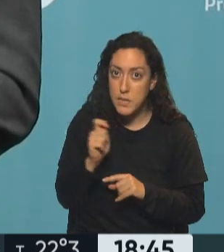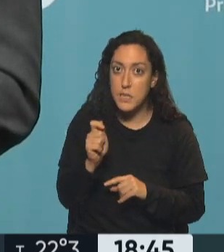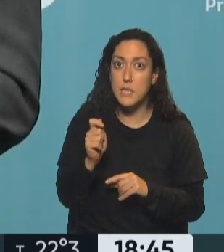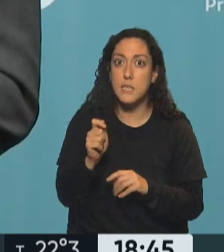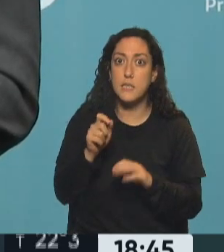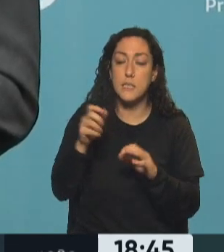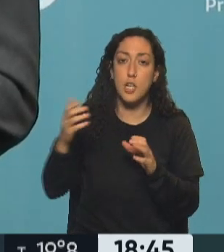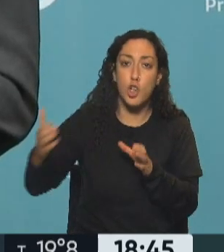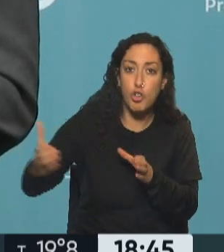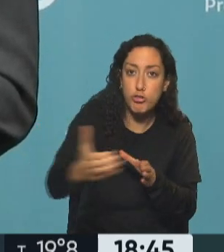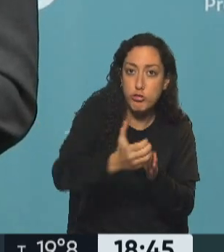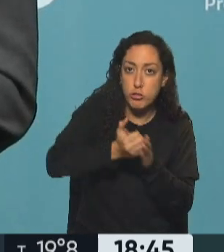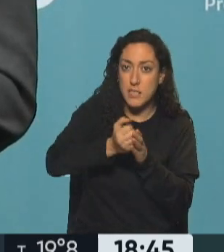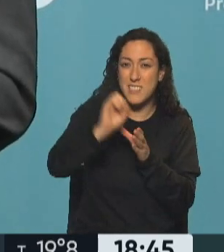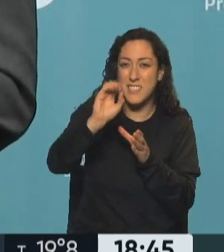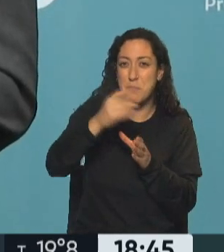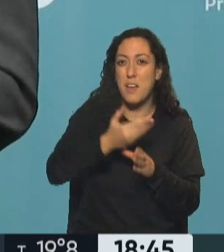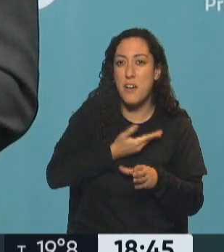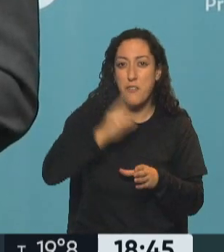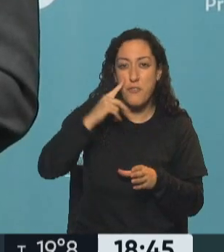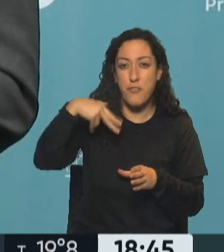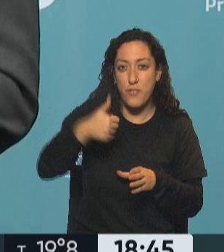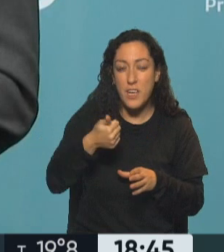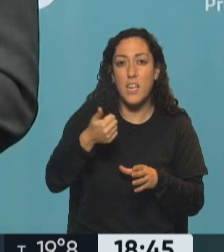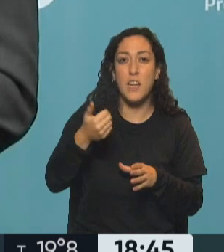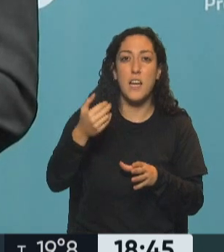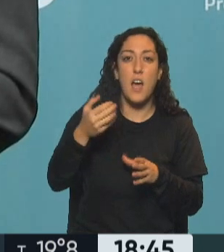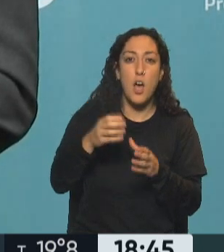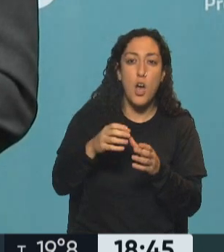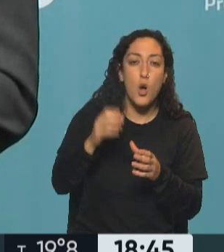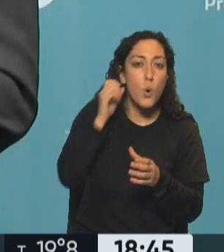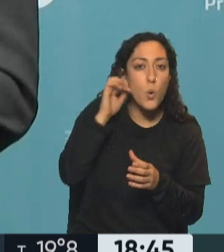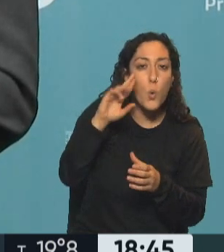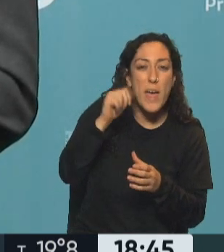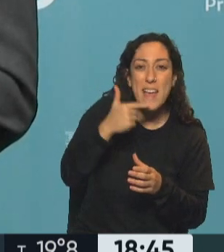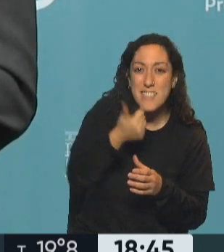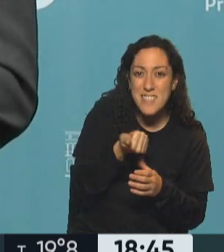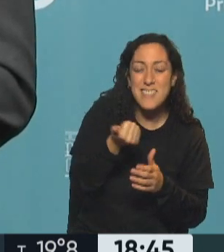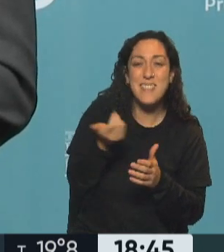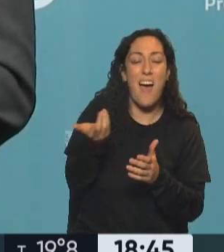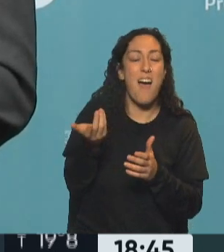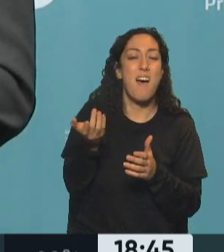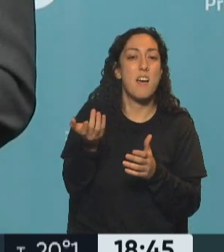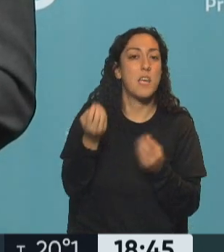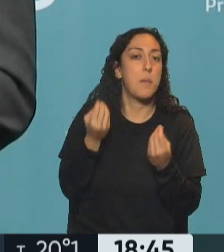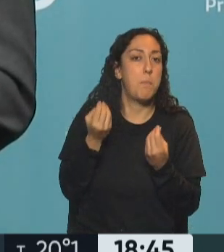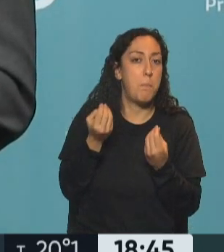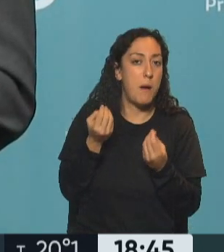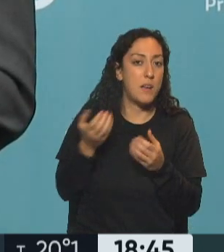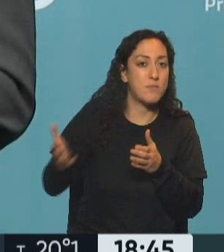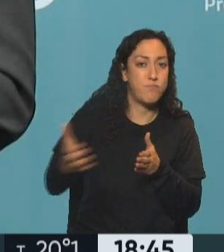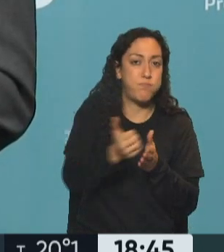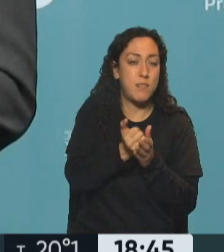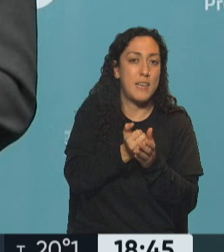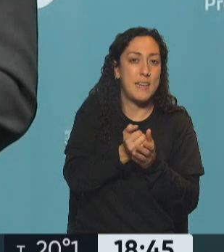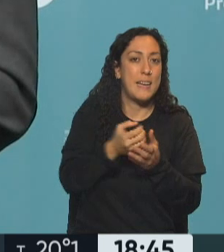cosecha fina, la siembra, de la fina y la gruesa, ¿qué nos da? Nos da un movimiento en la siembra, nos